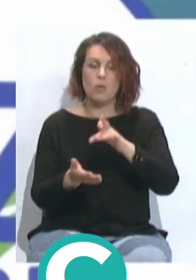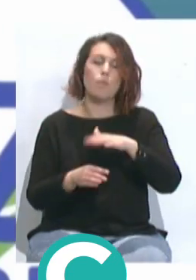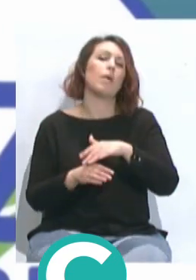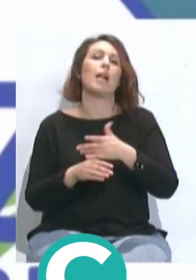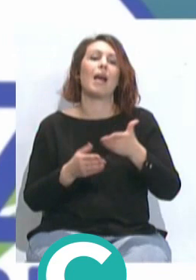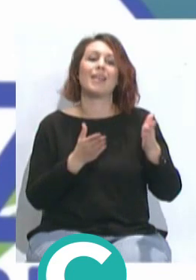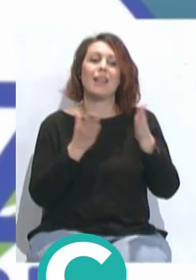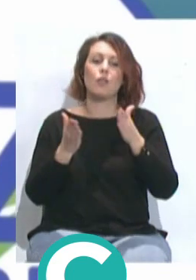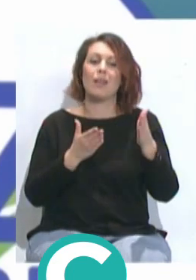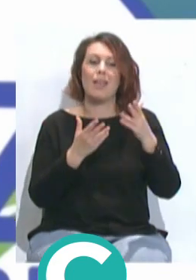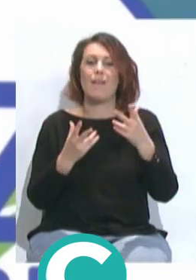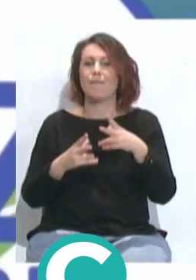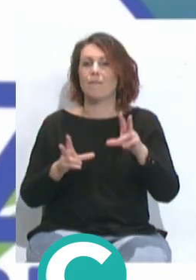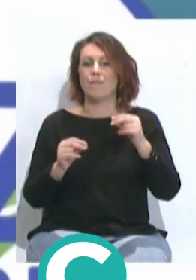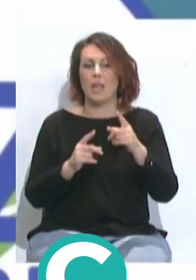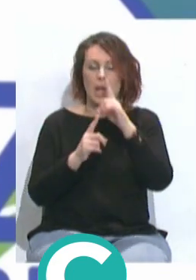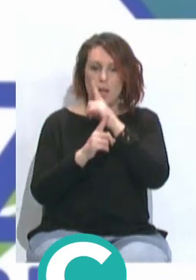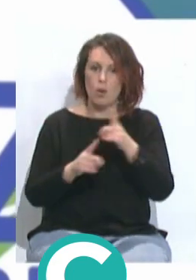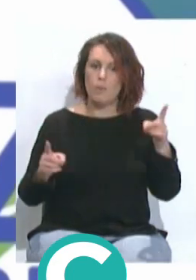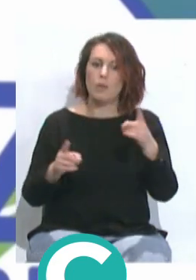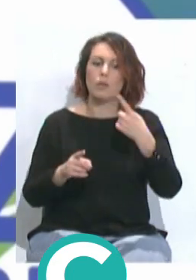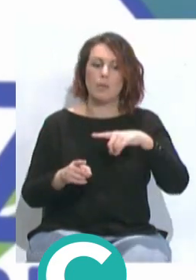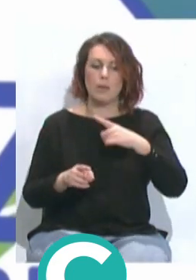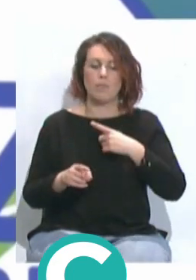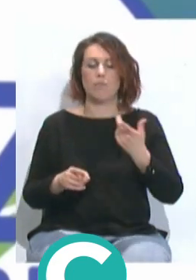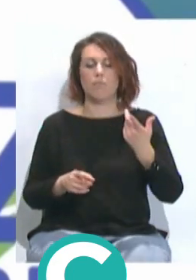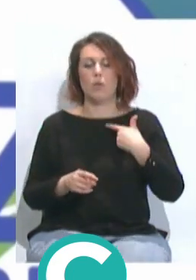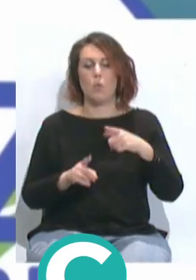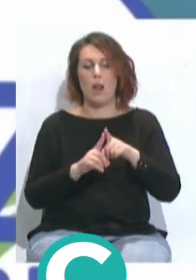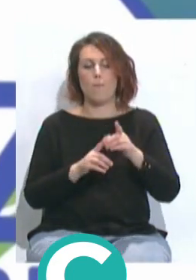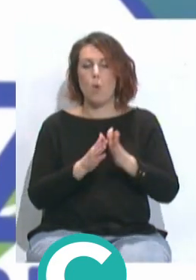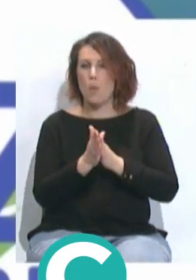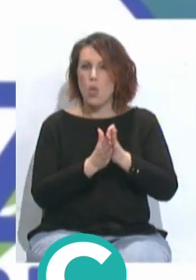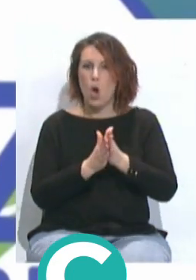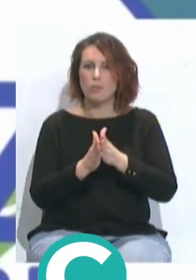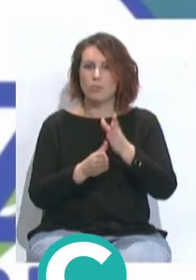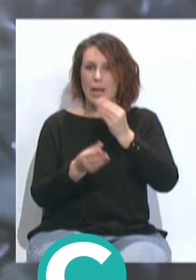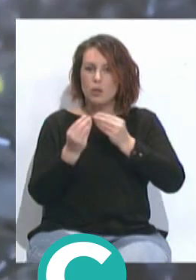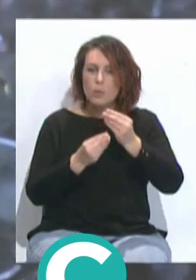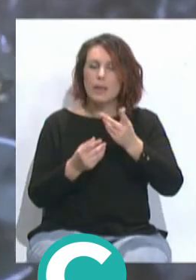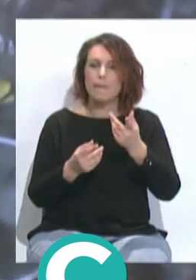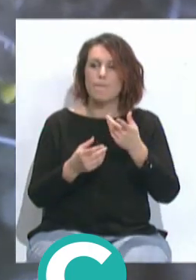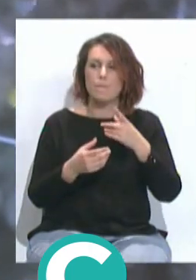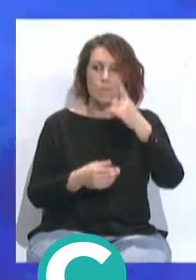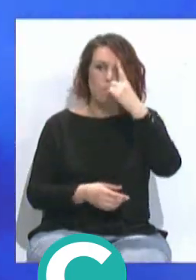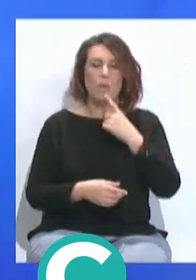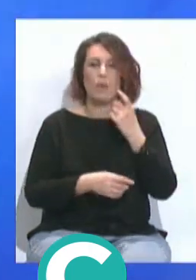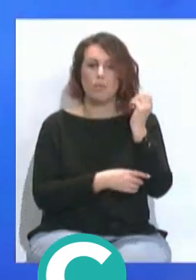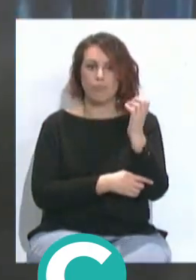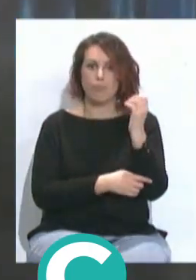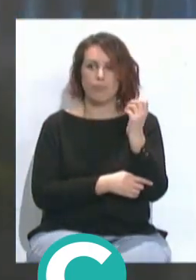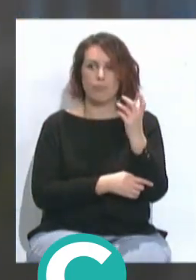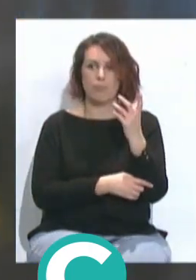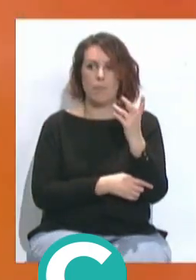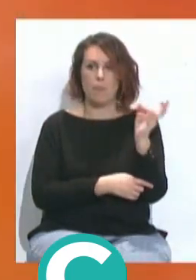atractivo más y complementar nuestra provincia como es la promoción gastronómica El perfil de ponentes que van a